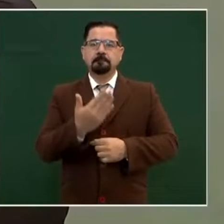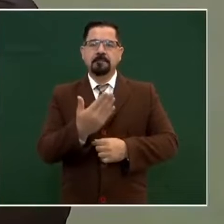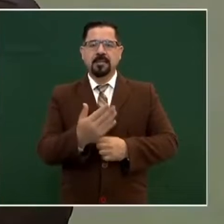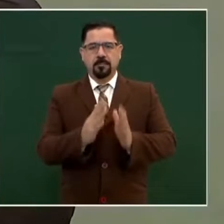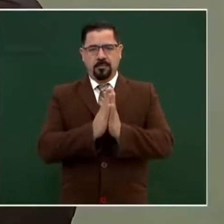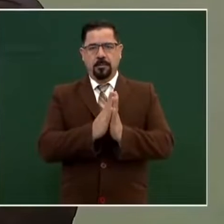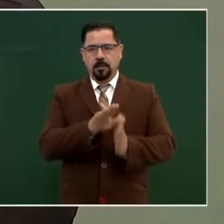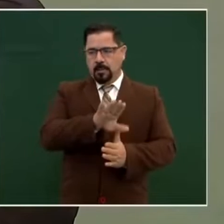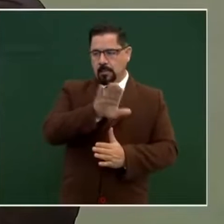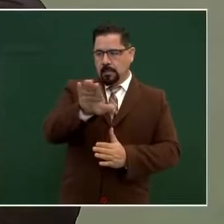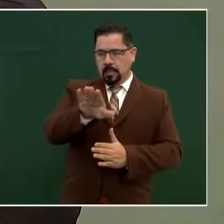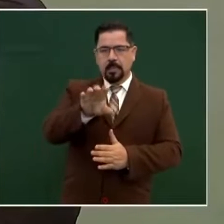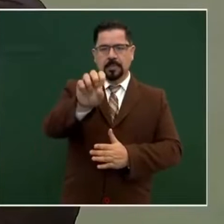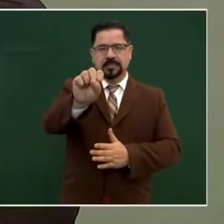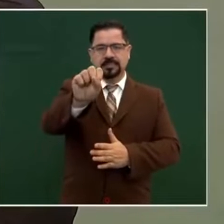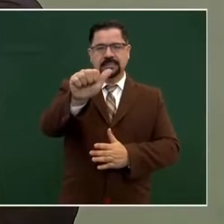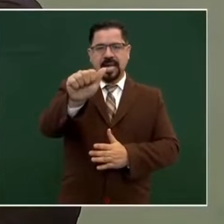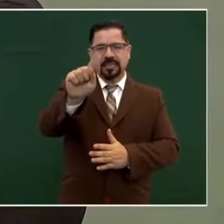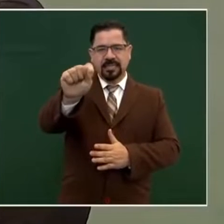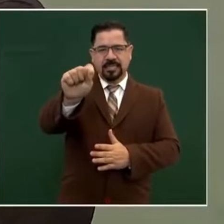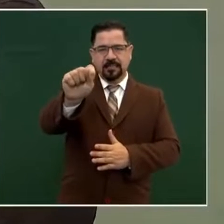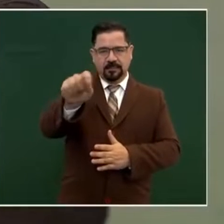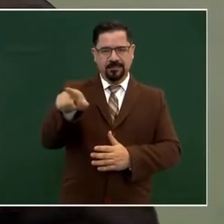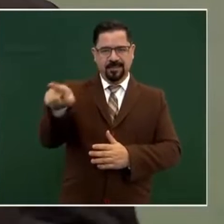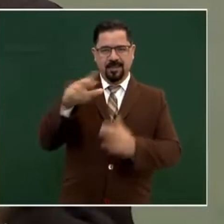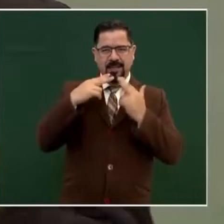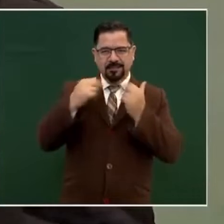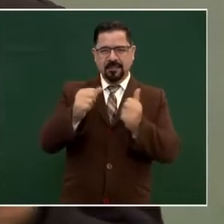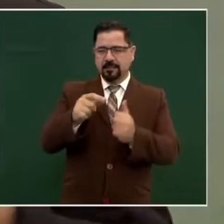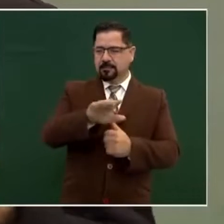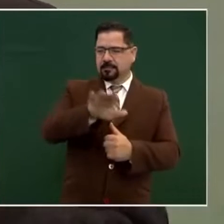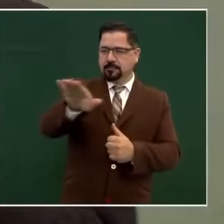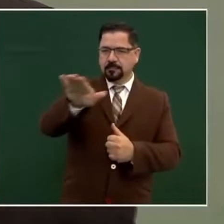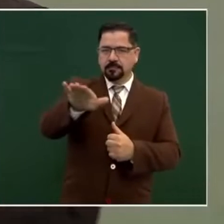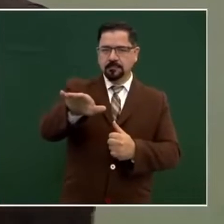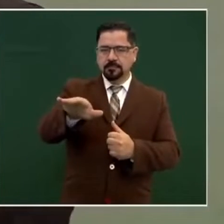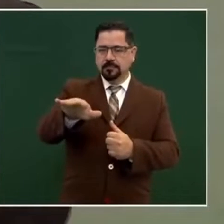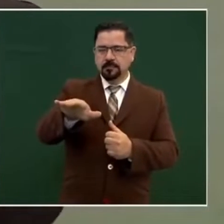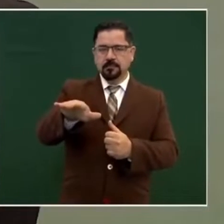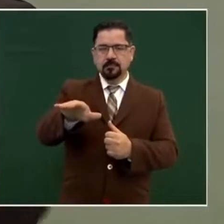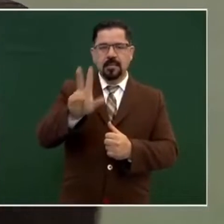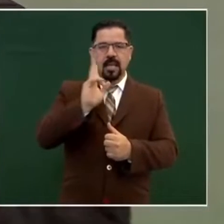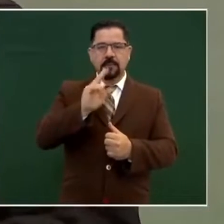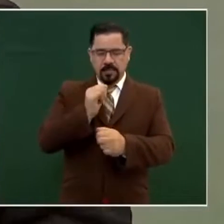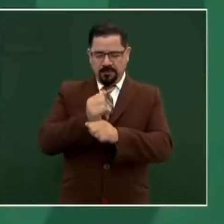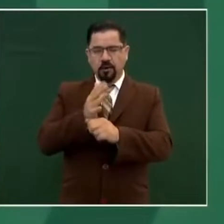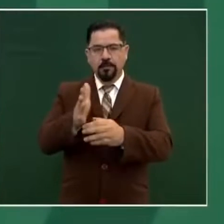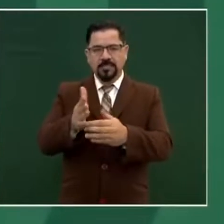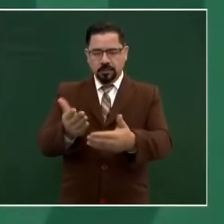para que me certifiquen los datos. Entonces,